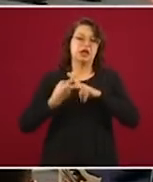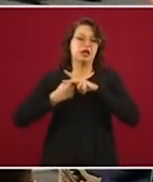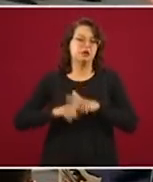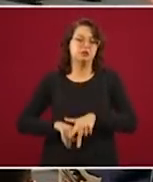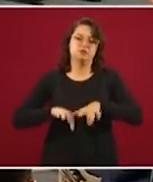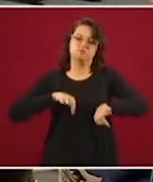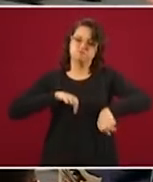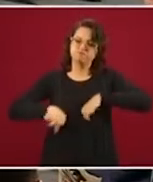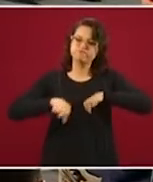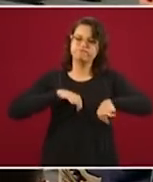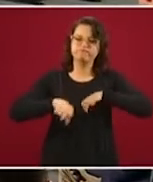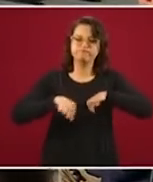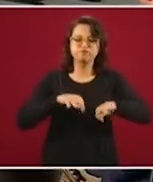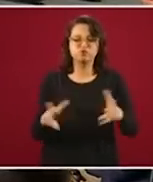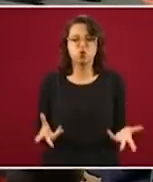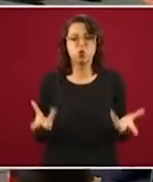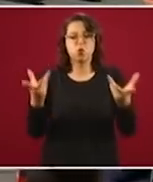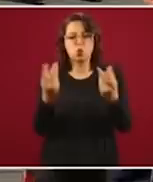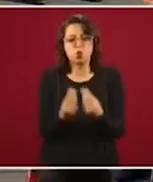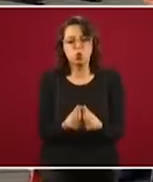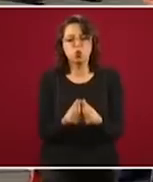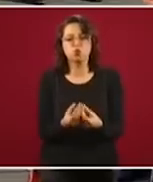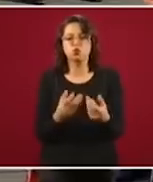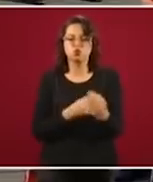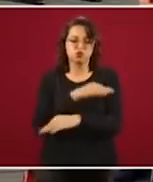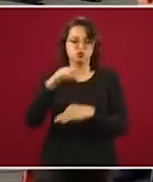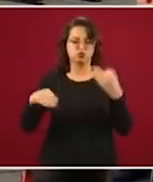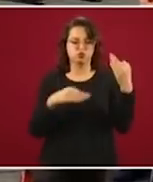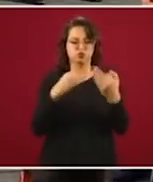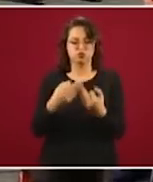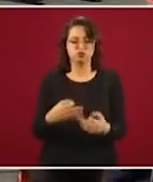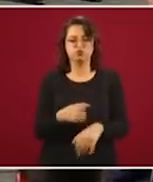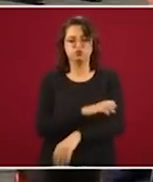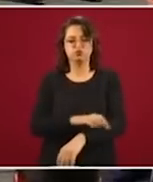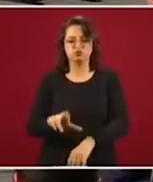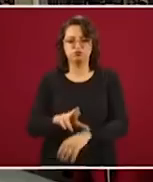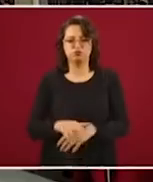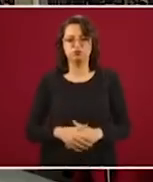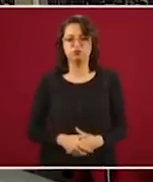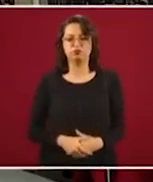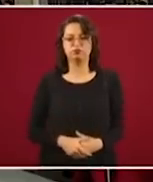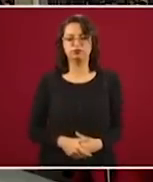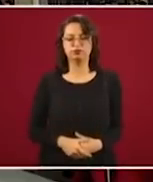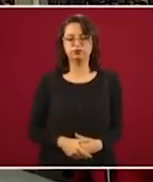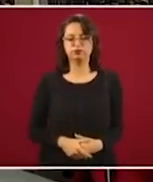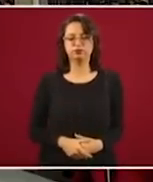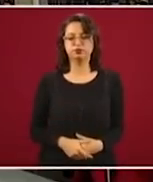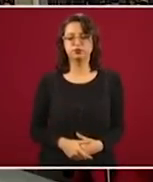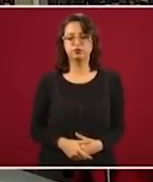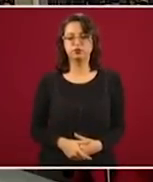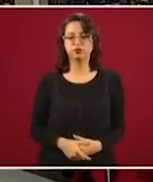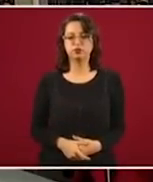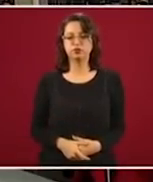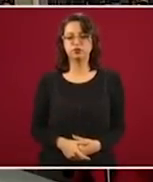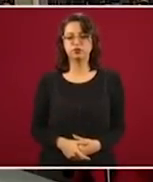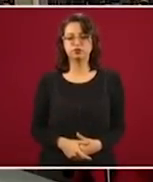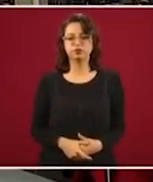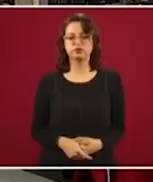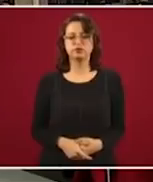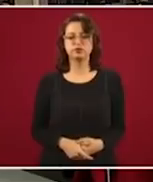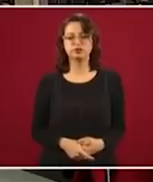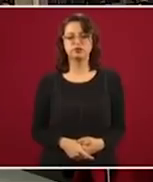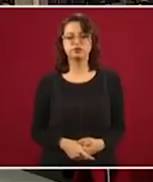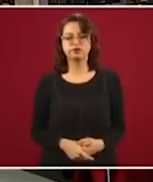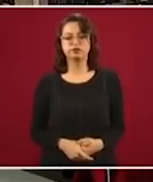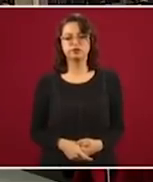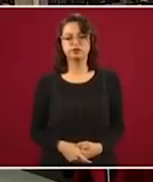digamos, de manera colaborativa con todo el sector salud. ¿Puede haber una suspensión de fallo de la Corte? Director,